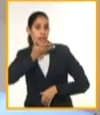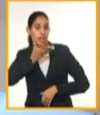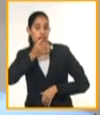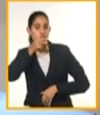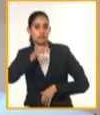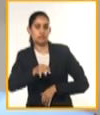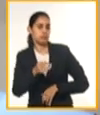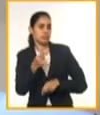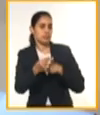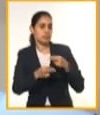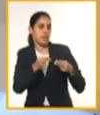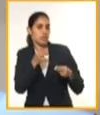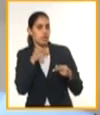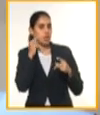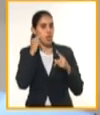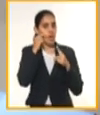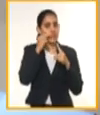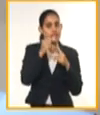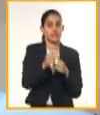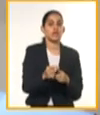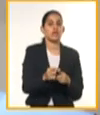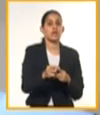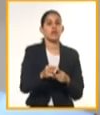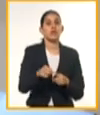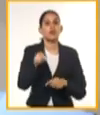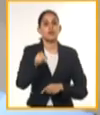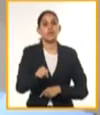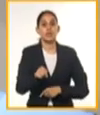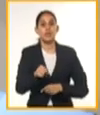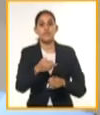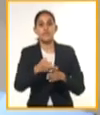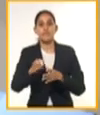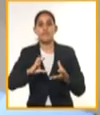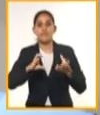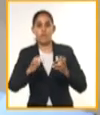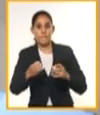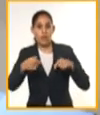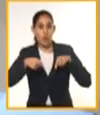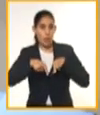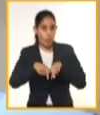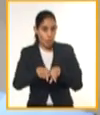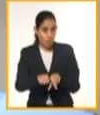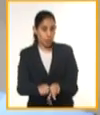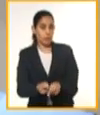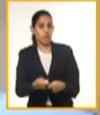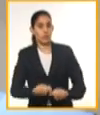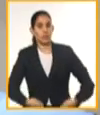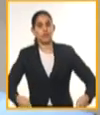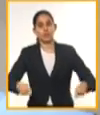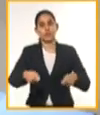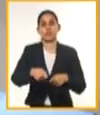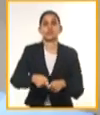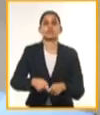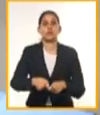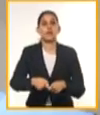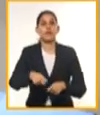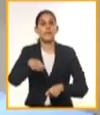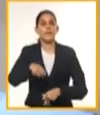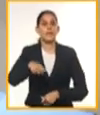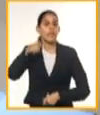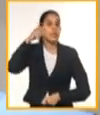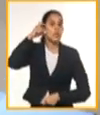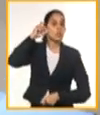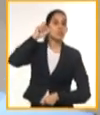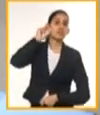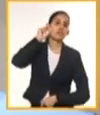hacer ellos le llamaron joint session, una sesión conjunta del Congreso para escuchar el discurso del